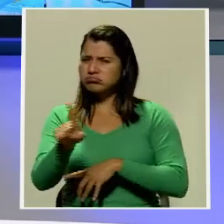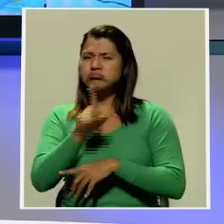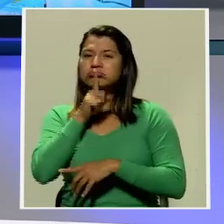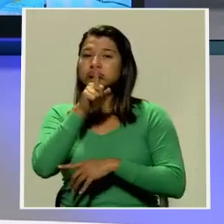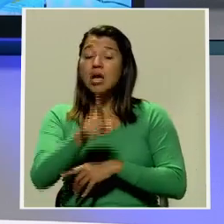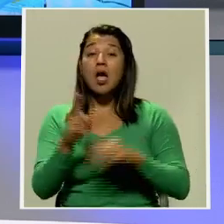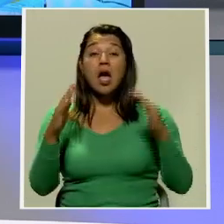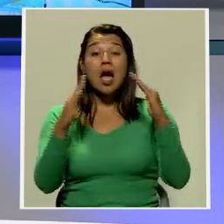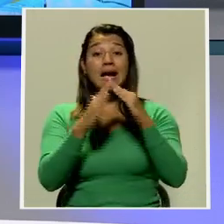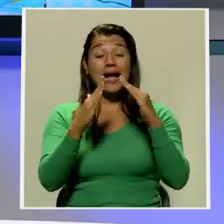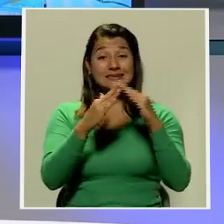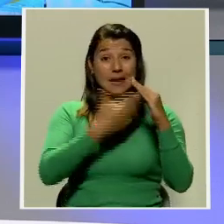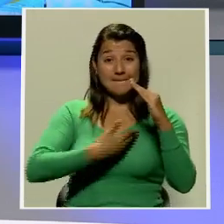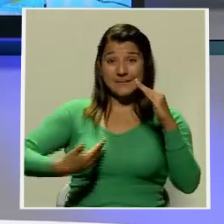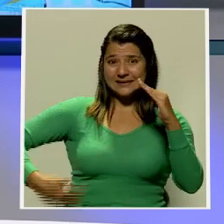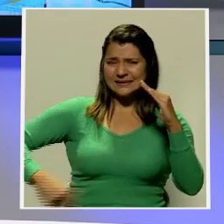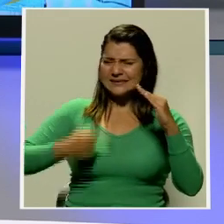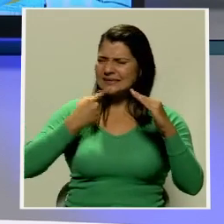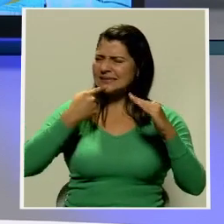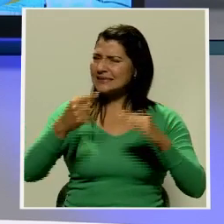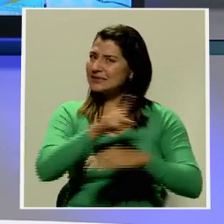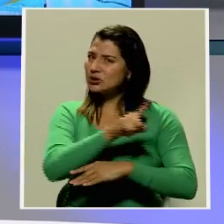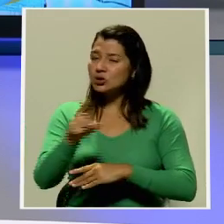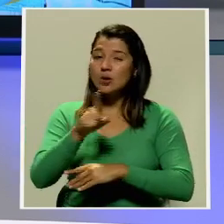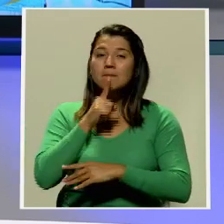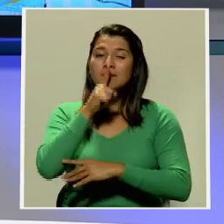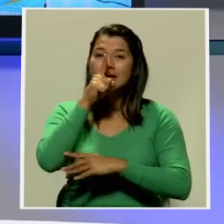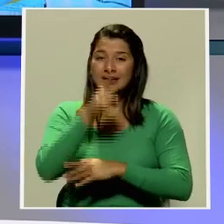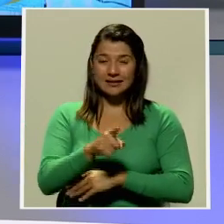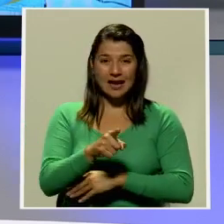Presidencial desmiente categóricamente el